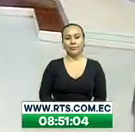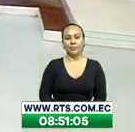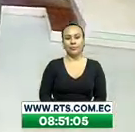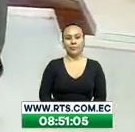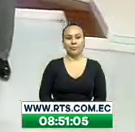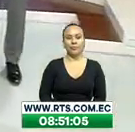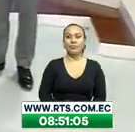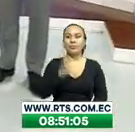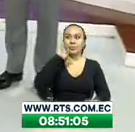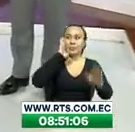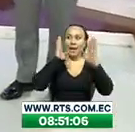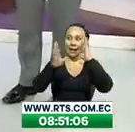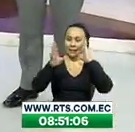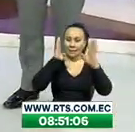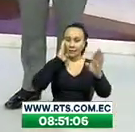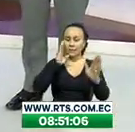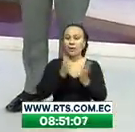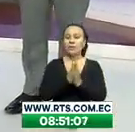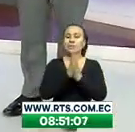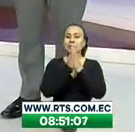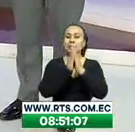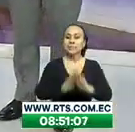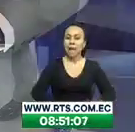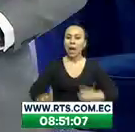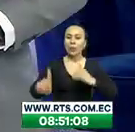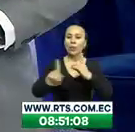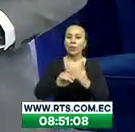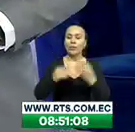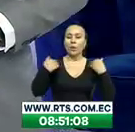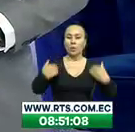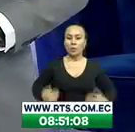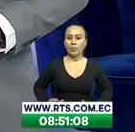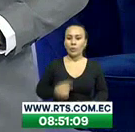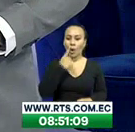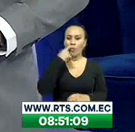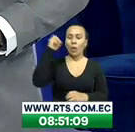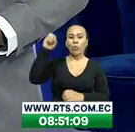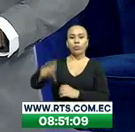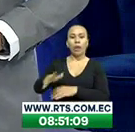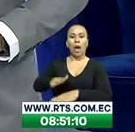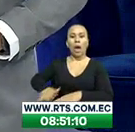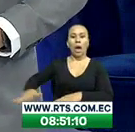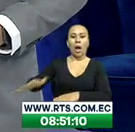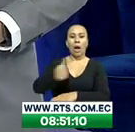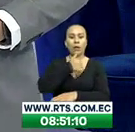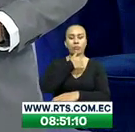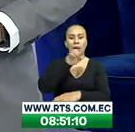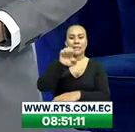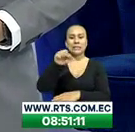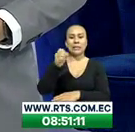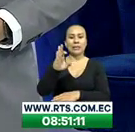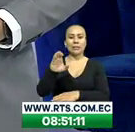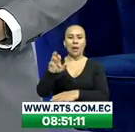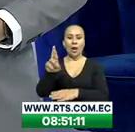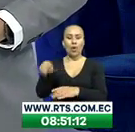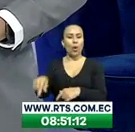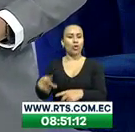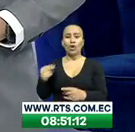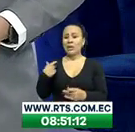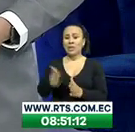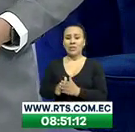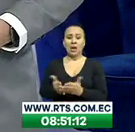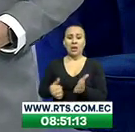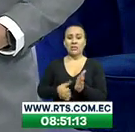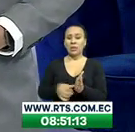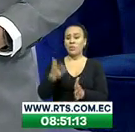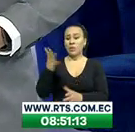Y presten mucha atención, hallan el cadáver de un hombre en el estero Salado de la ciudad de Guayaquil. El ciudadano no portaba documentos